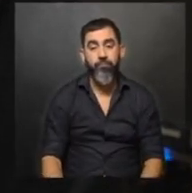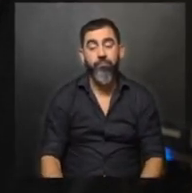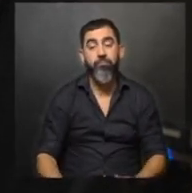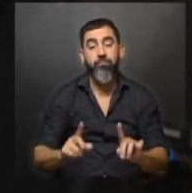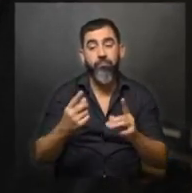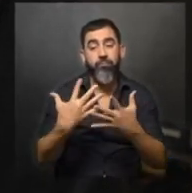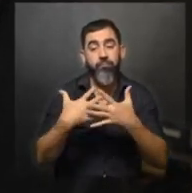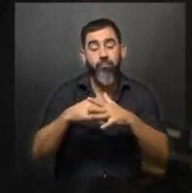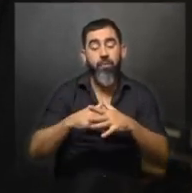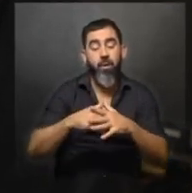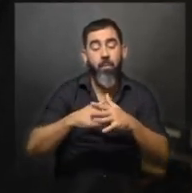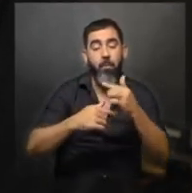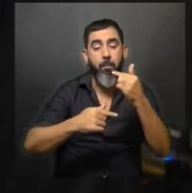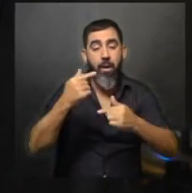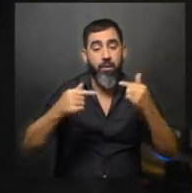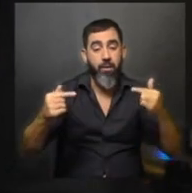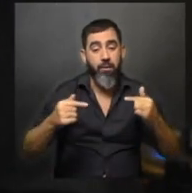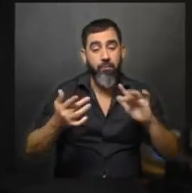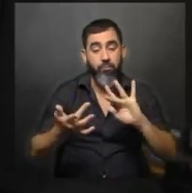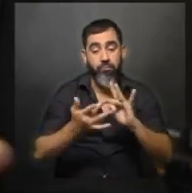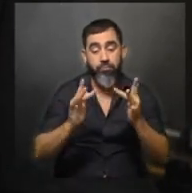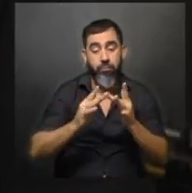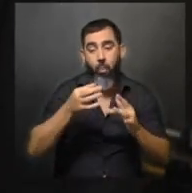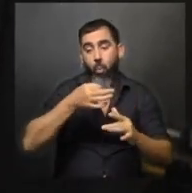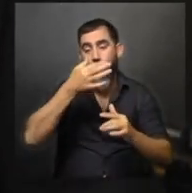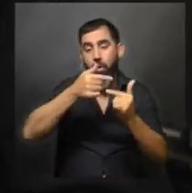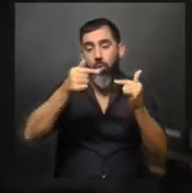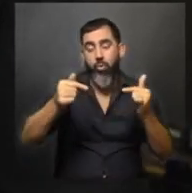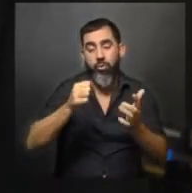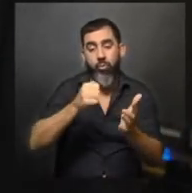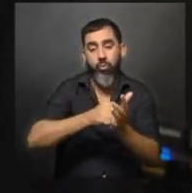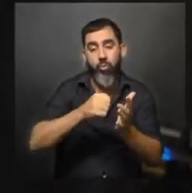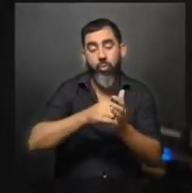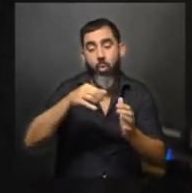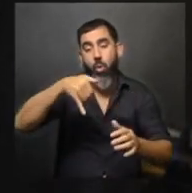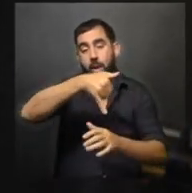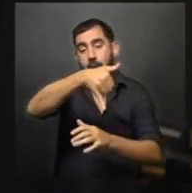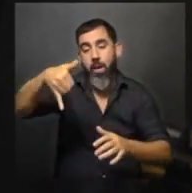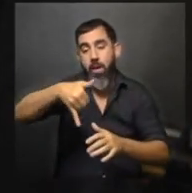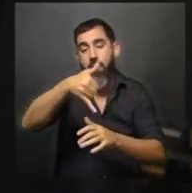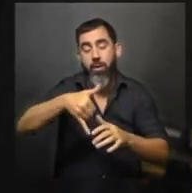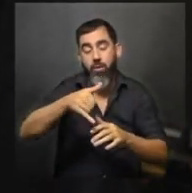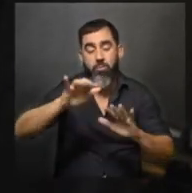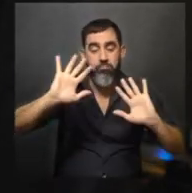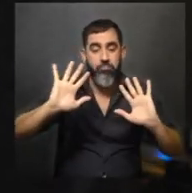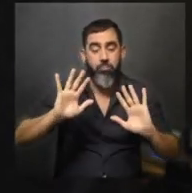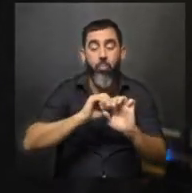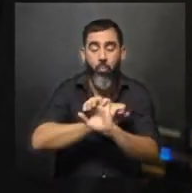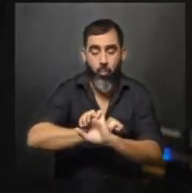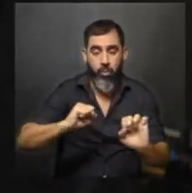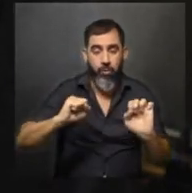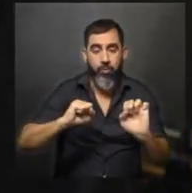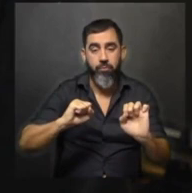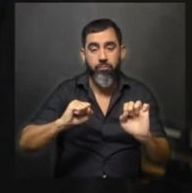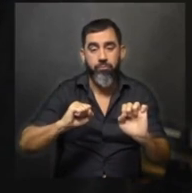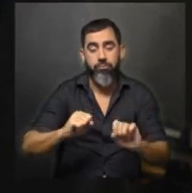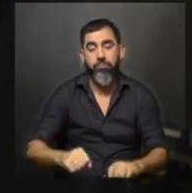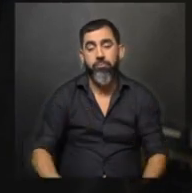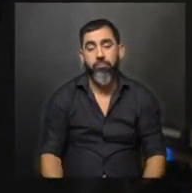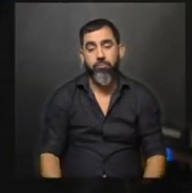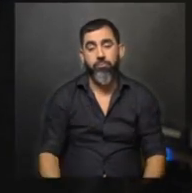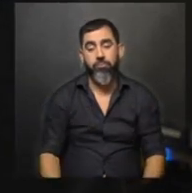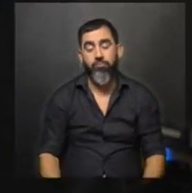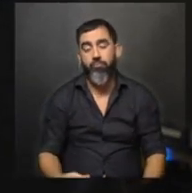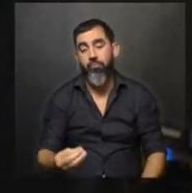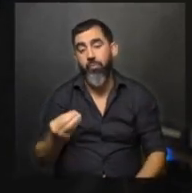con materia, ¿no? En este caso, cualquier cuerpo sólido o líquido, en este caso estemos hablando, puede ser un